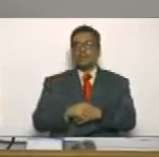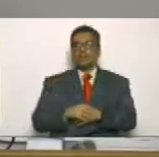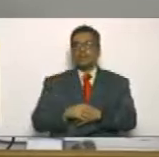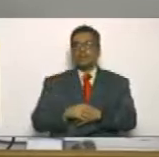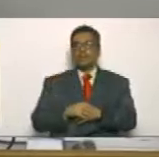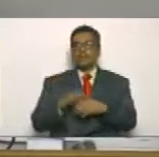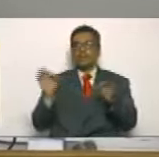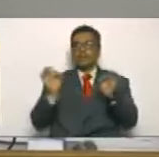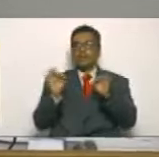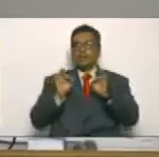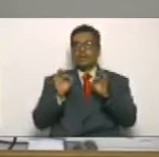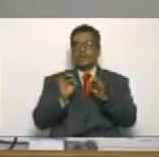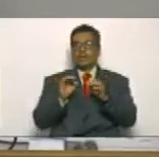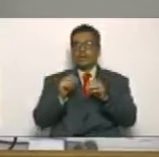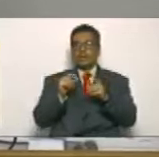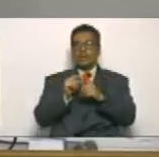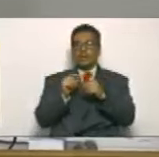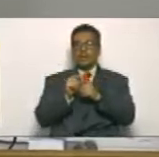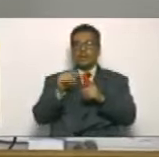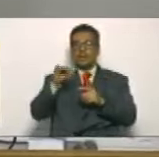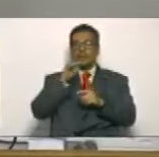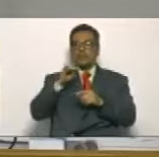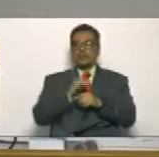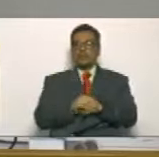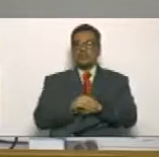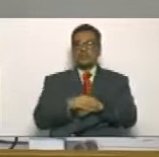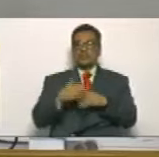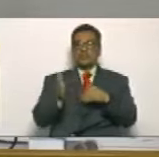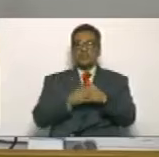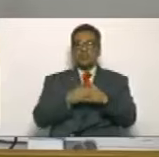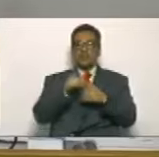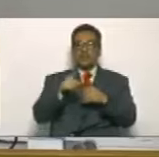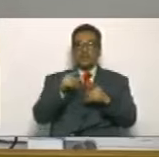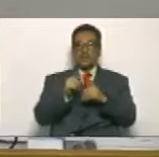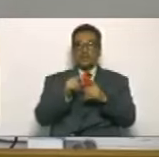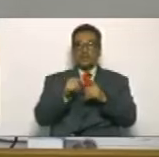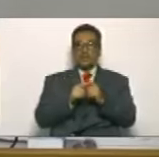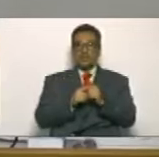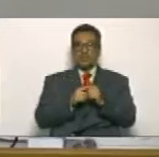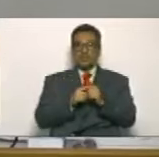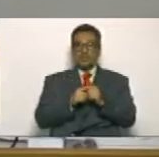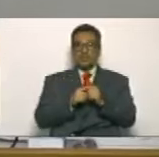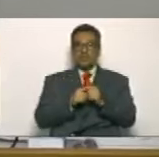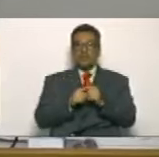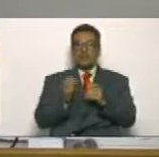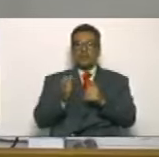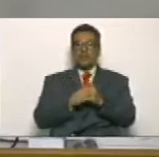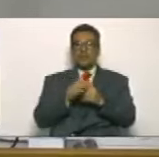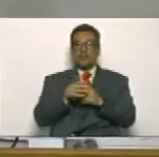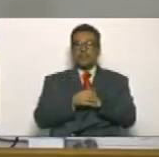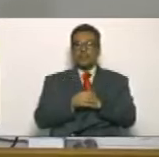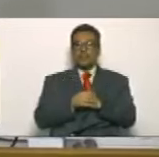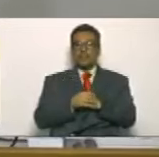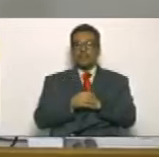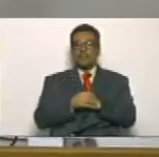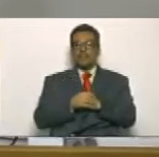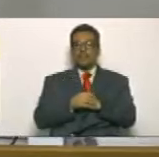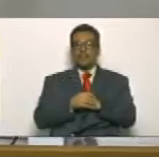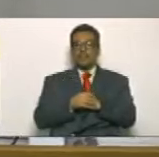No hay más nadie anotado en punto de información. Se va a cerrar el derecho de palabra. Se cierra.